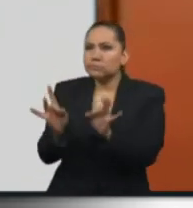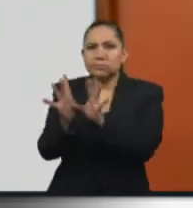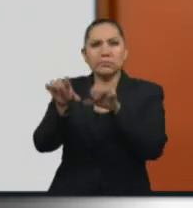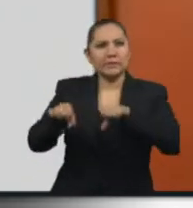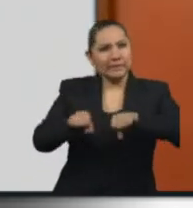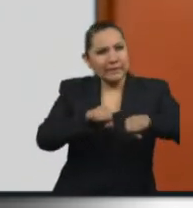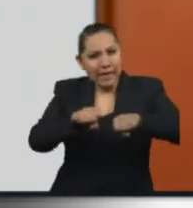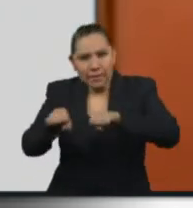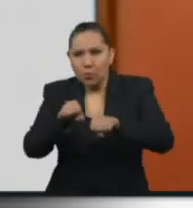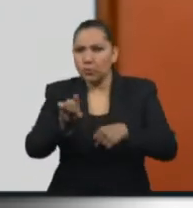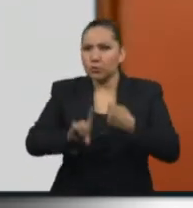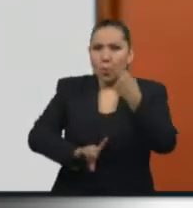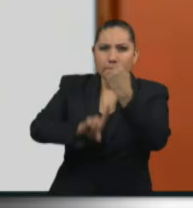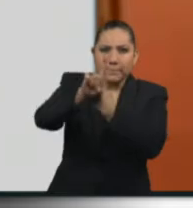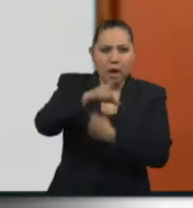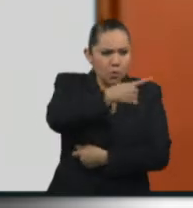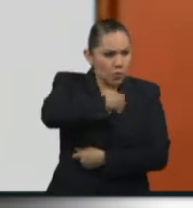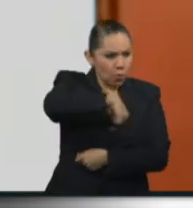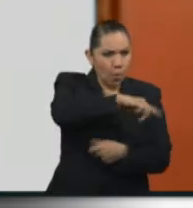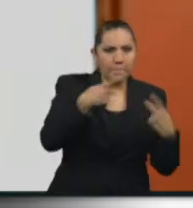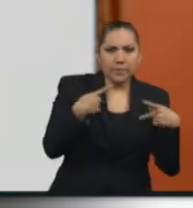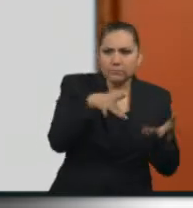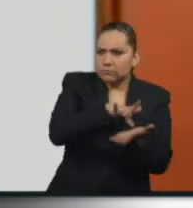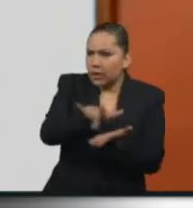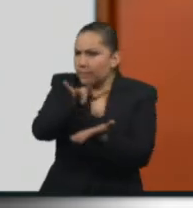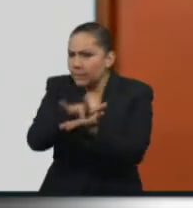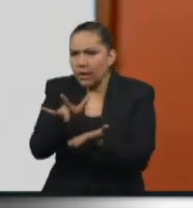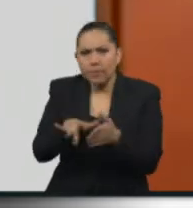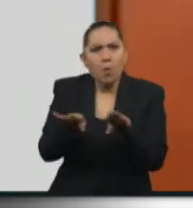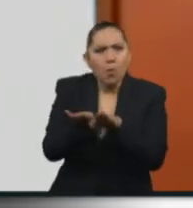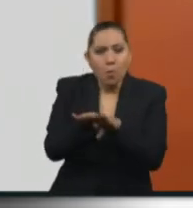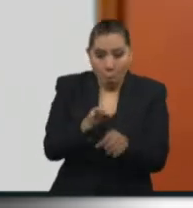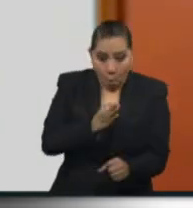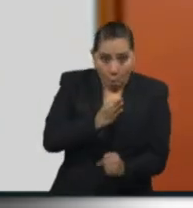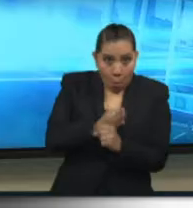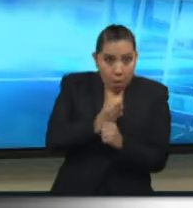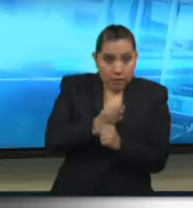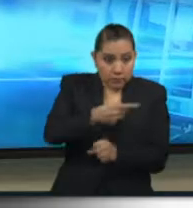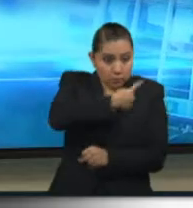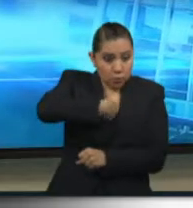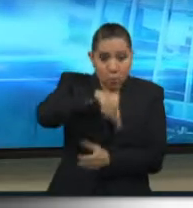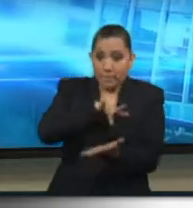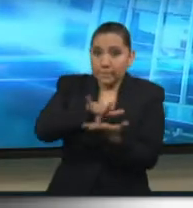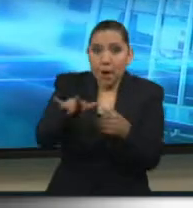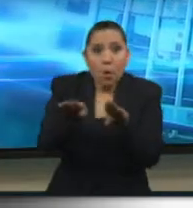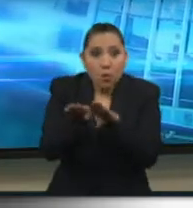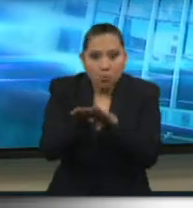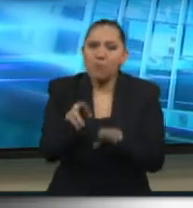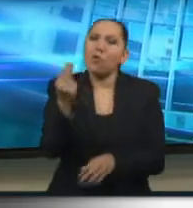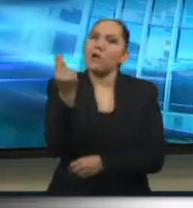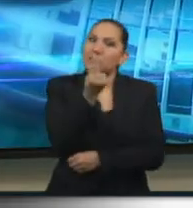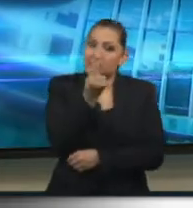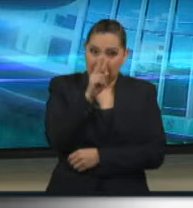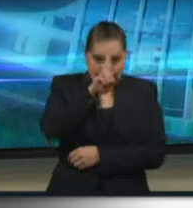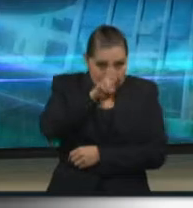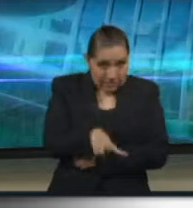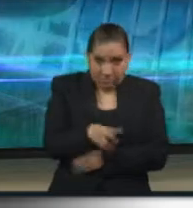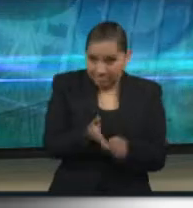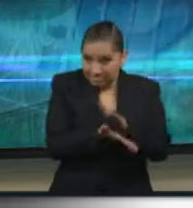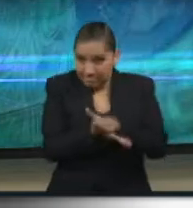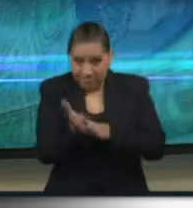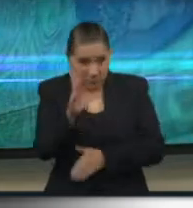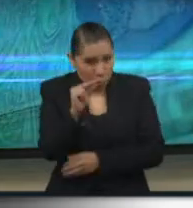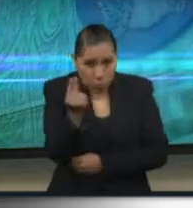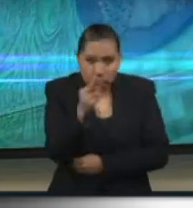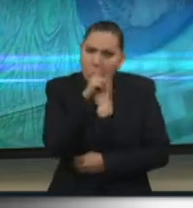generosidad, hoy implica no salir a la calle si no es indispensable. Y el presidente de la Junta de Coordinación Política del